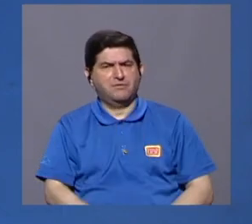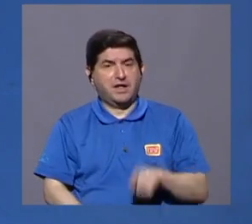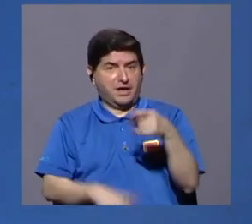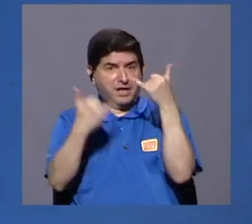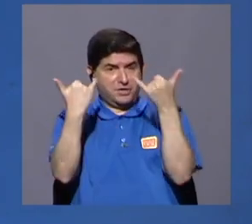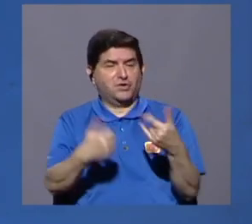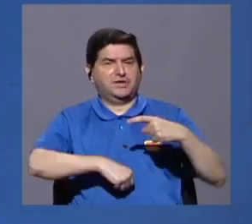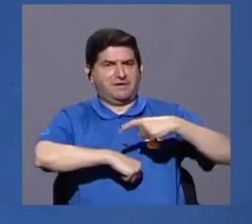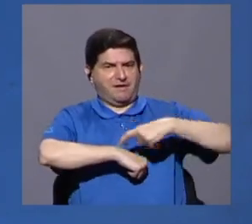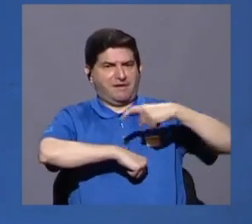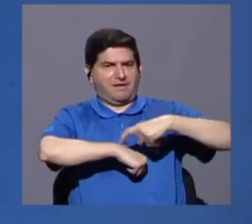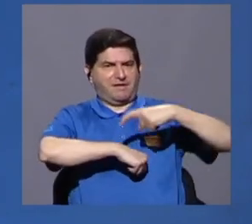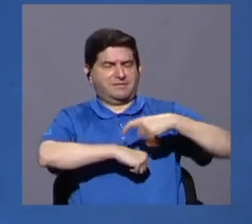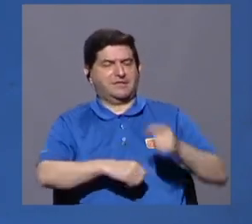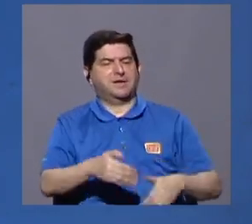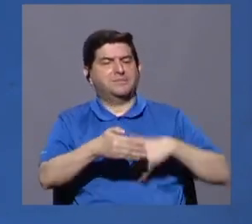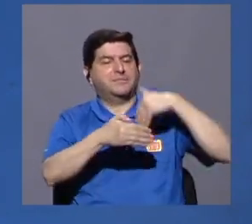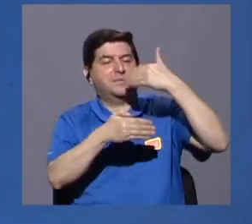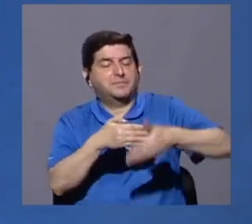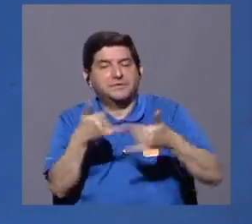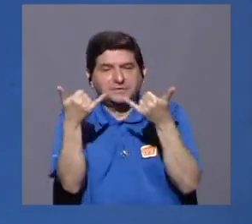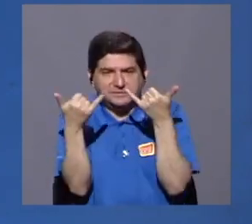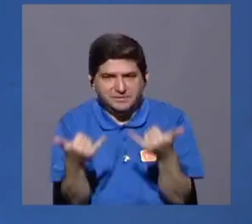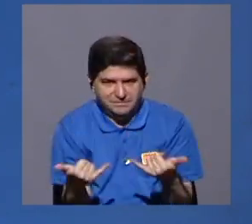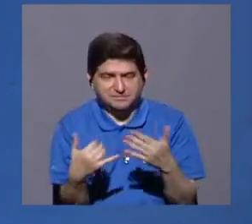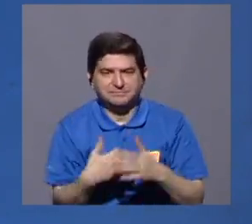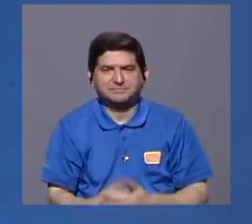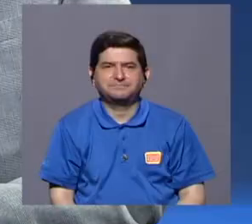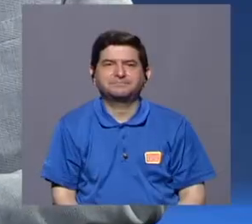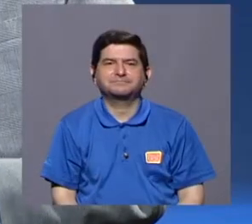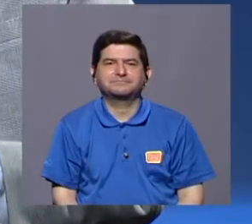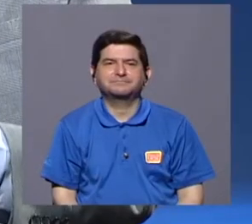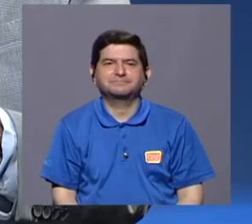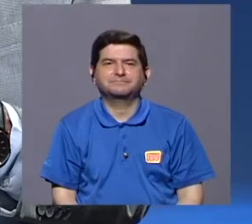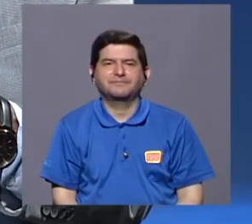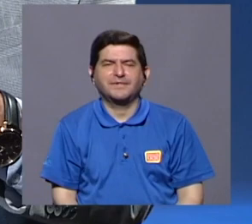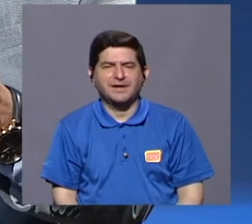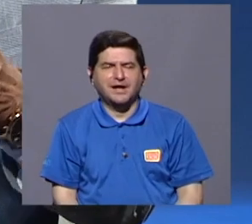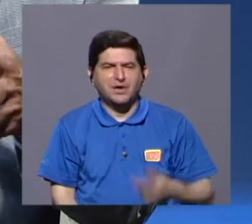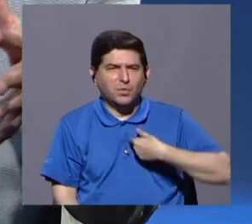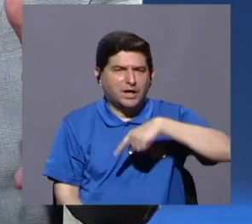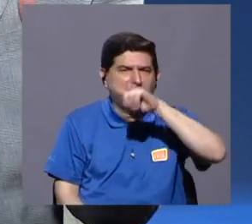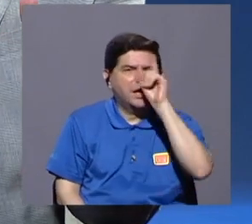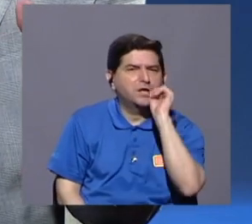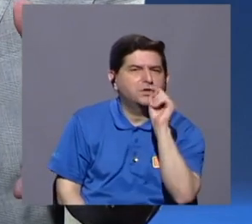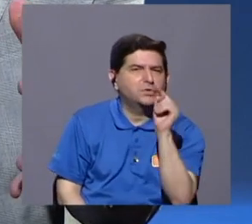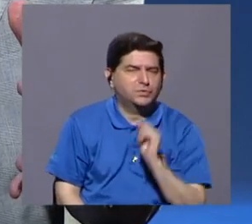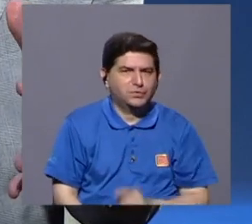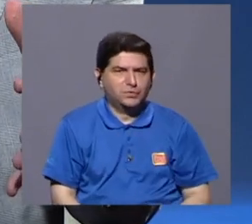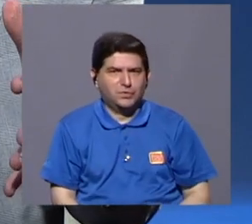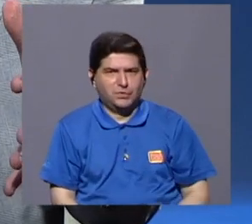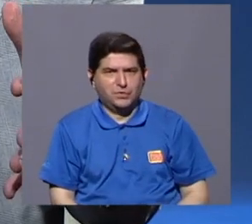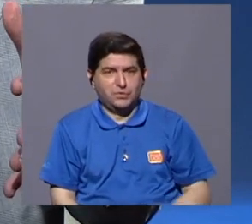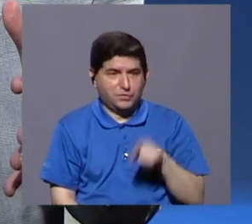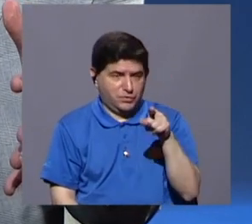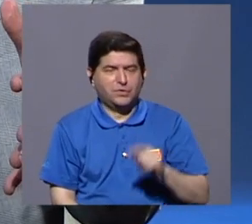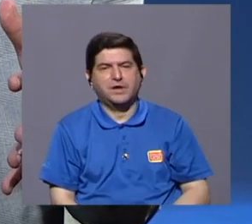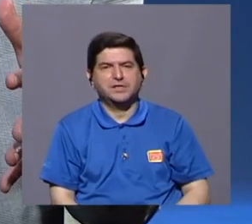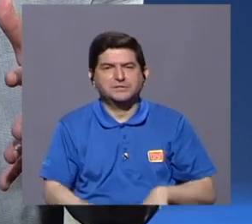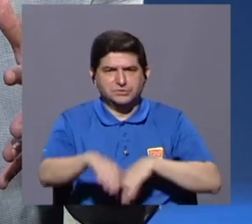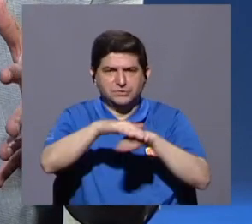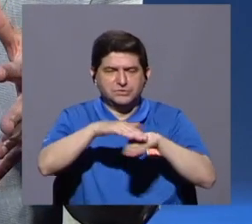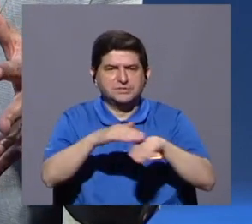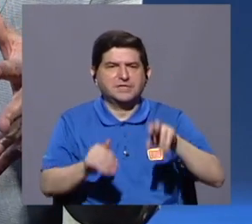ya está en una etapa pues posterior a la que estamos en este momento cuando cuando le hice la pregunta que se estaba propiamente en la instalaciones de la universidad costa